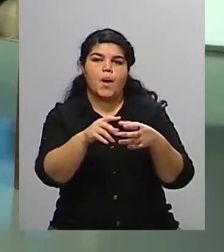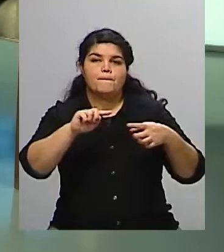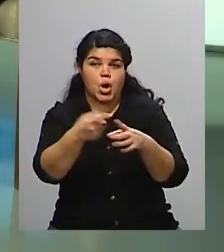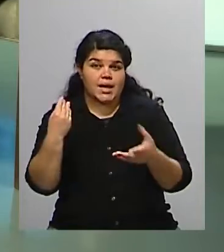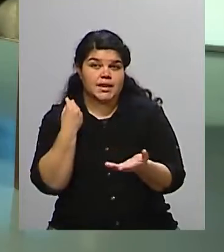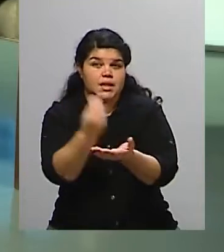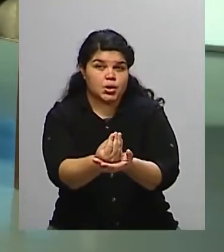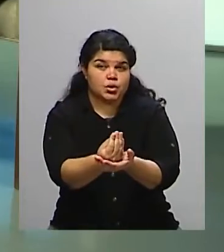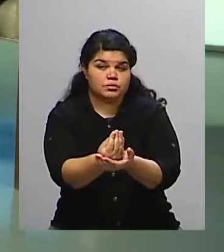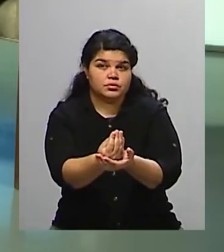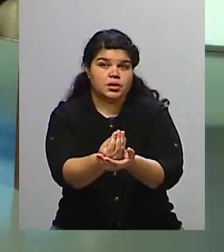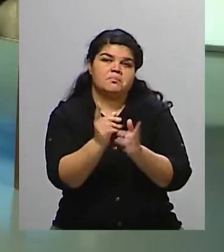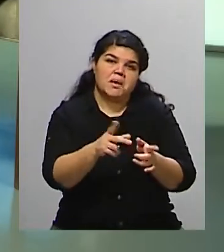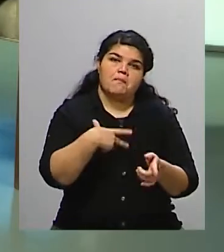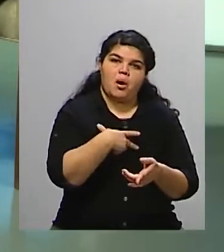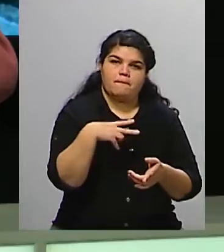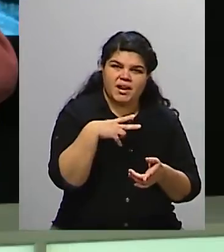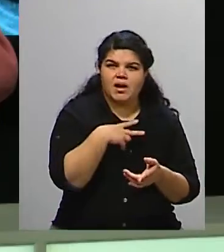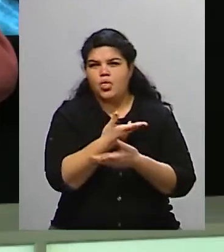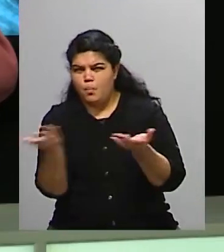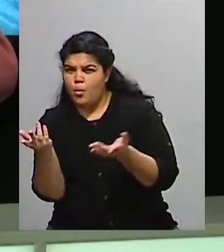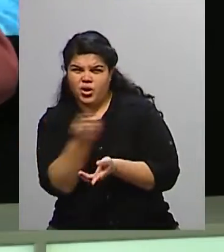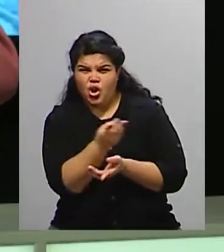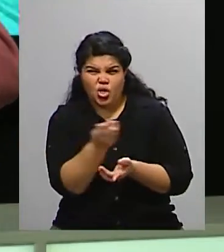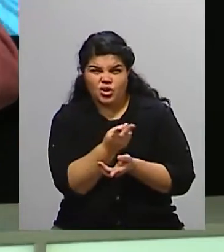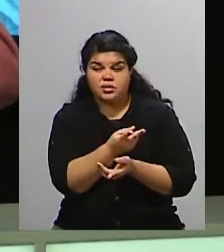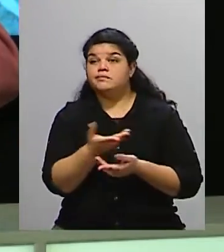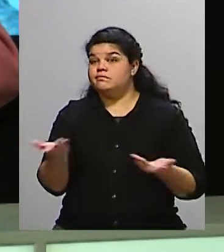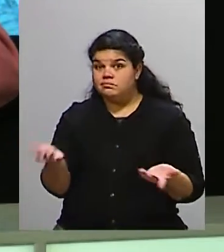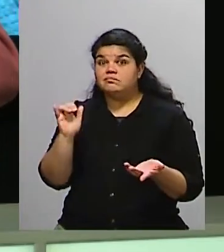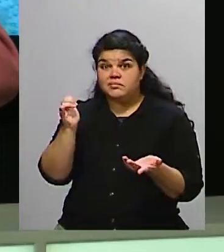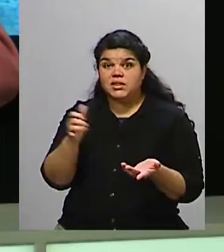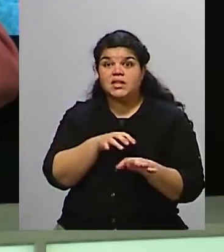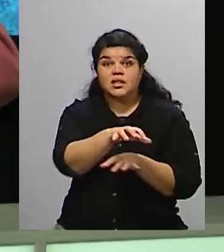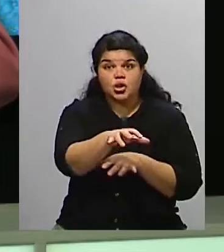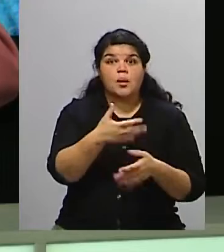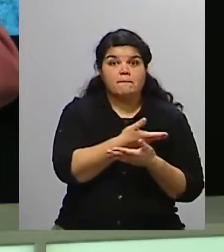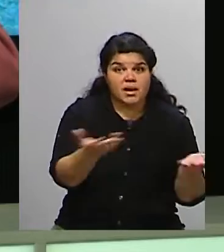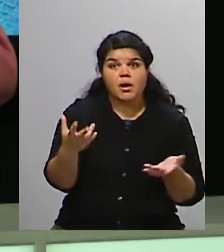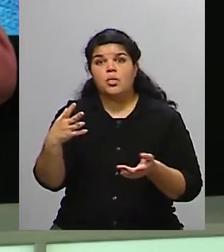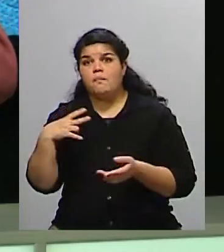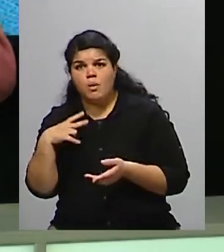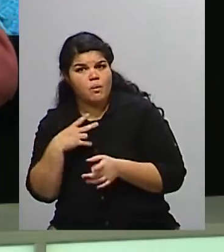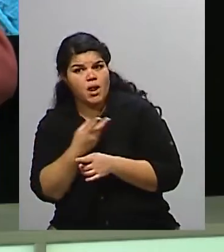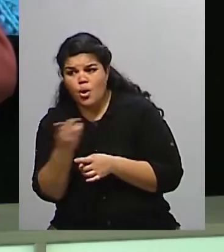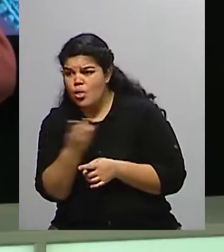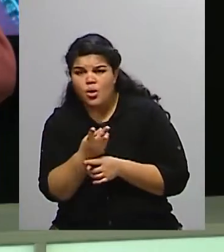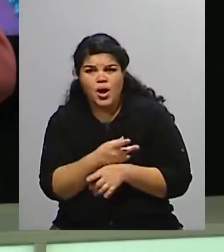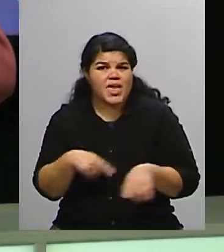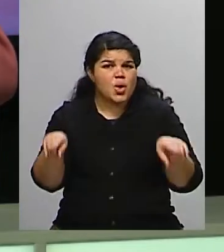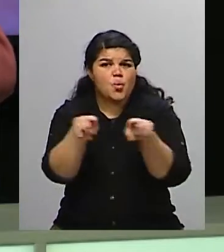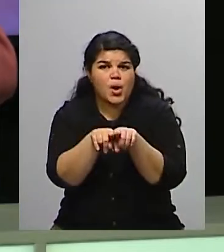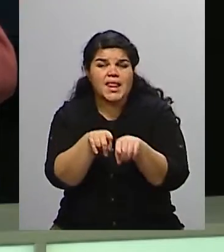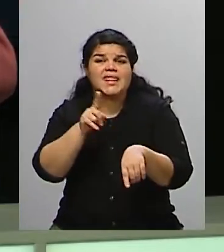por eso también hablamos, y conectando con el bloque anterior, de la valoración social de la salud. ¿Por qué? Porque en realidad la salud es largo plazo. O